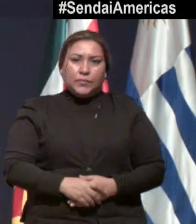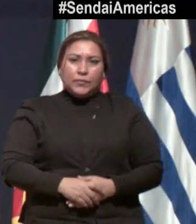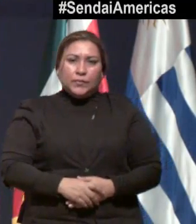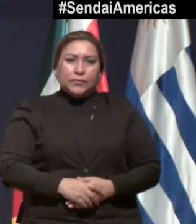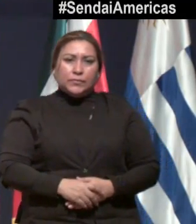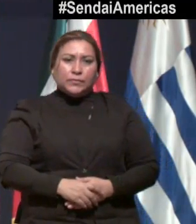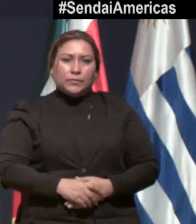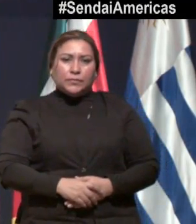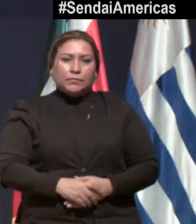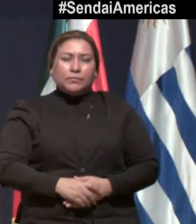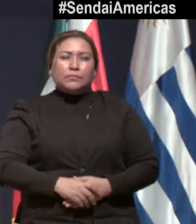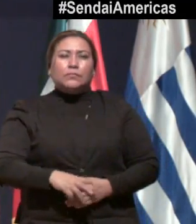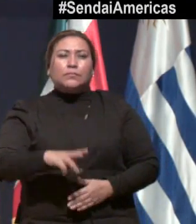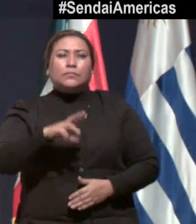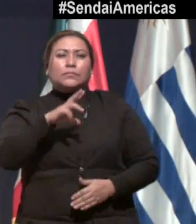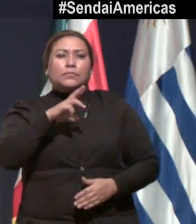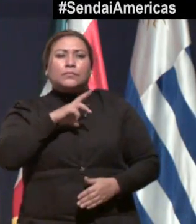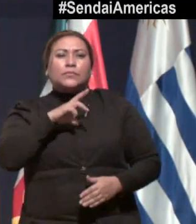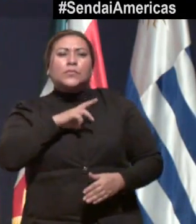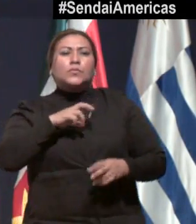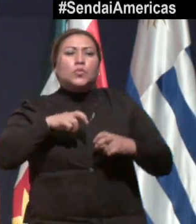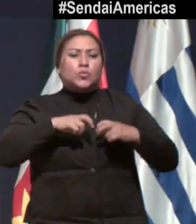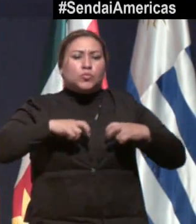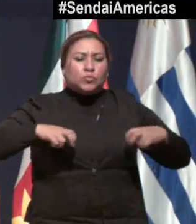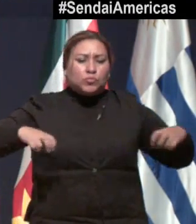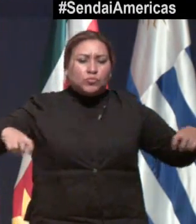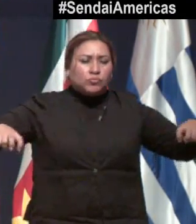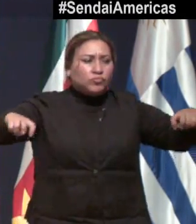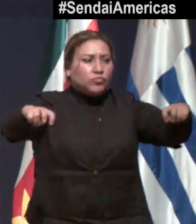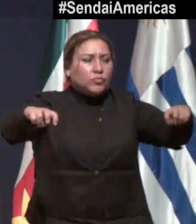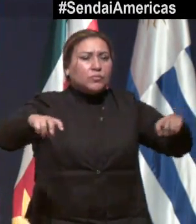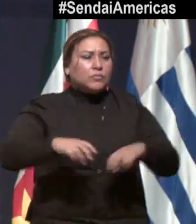Tenemos un panel integrado por